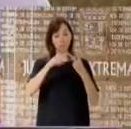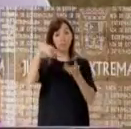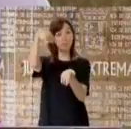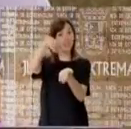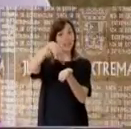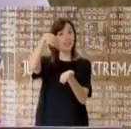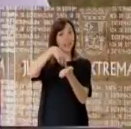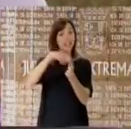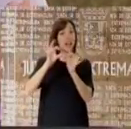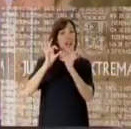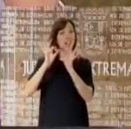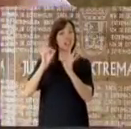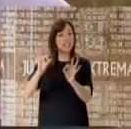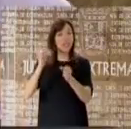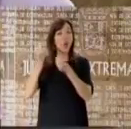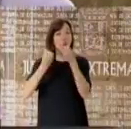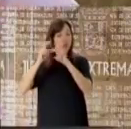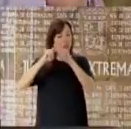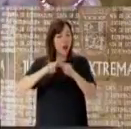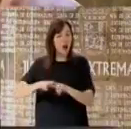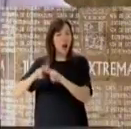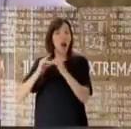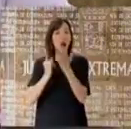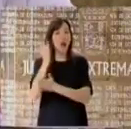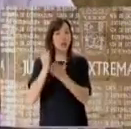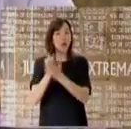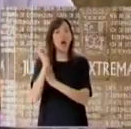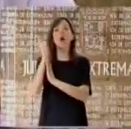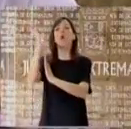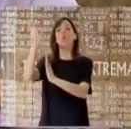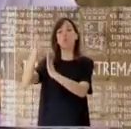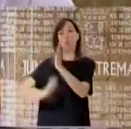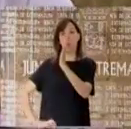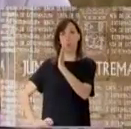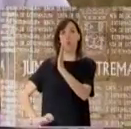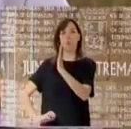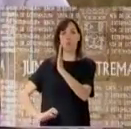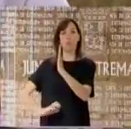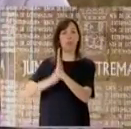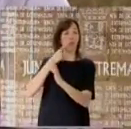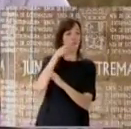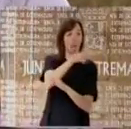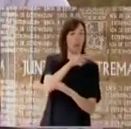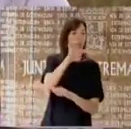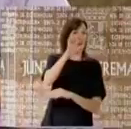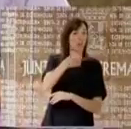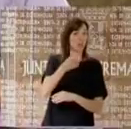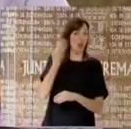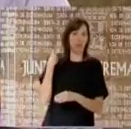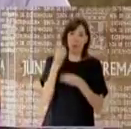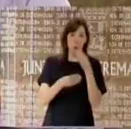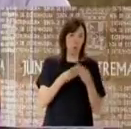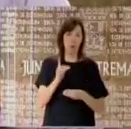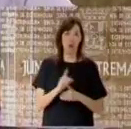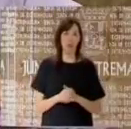ITVs agrícolas. Todavía estoy esperando que él, en plena crisis, hiciera eso con los agricultores de esta región. Ah, claro,